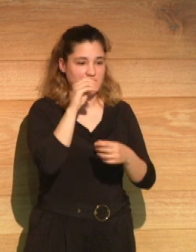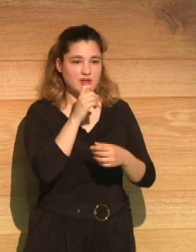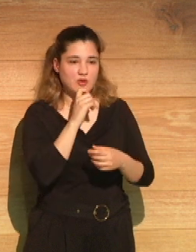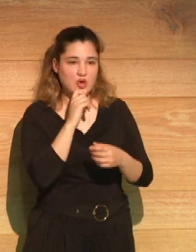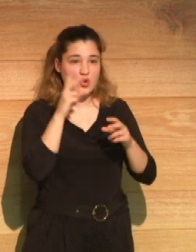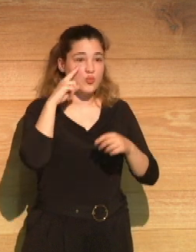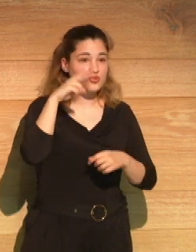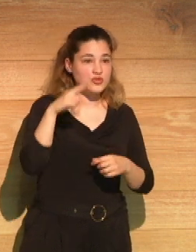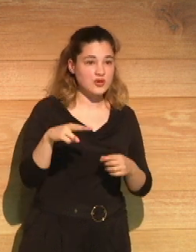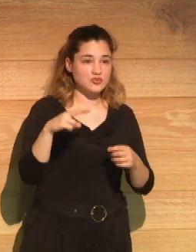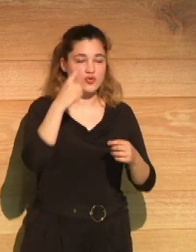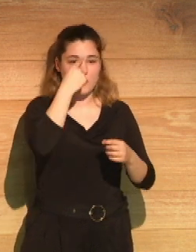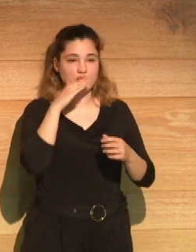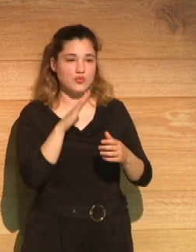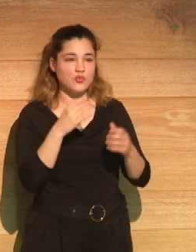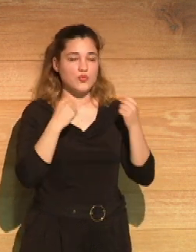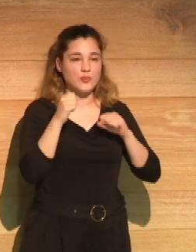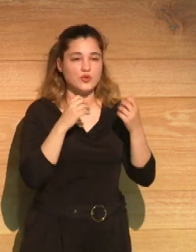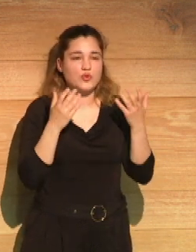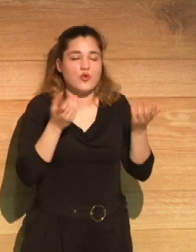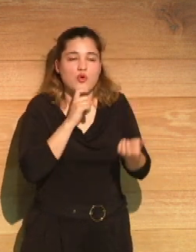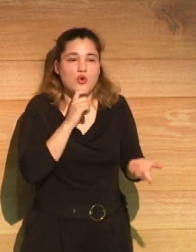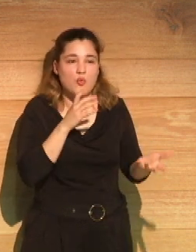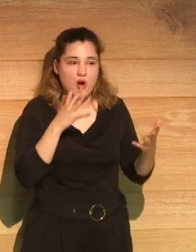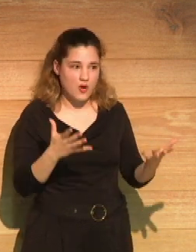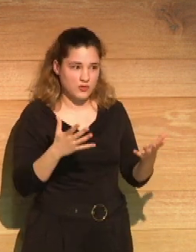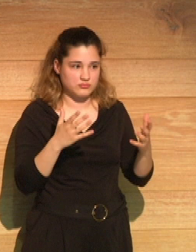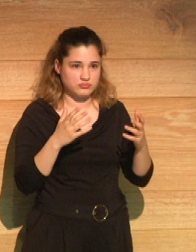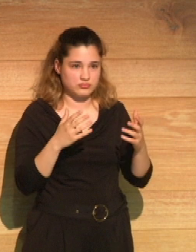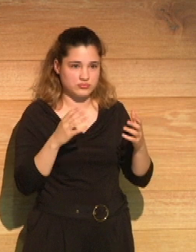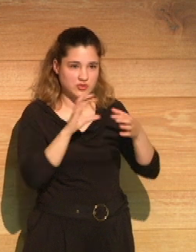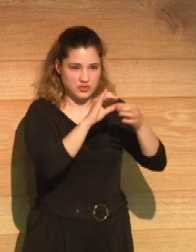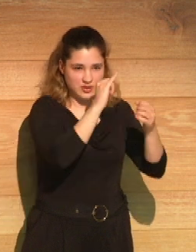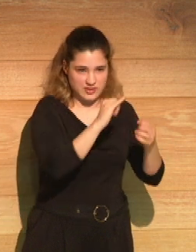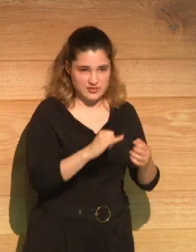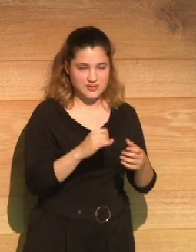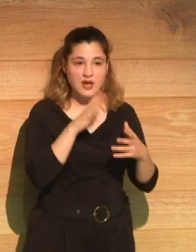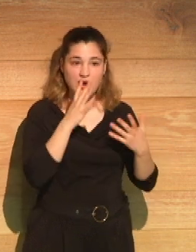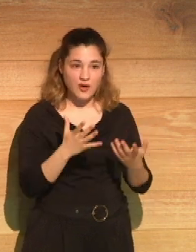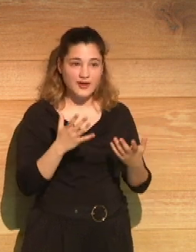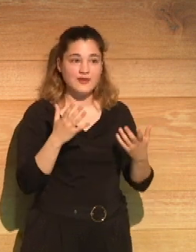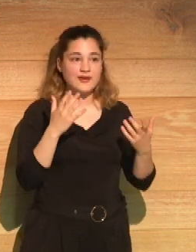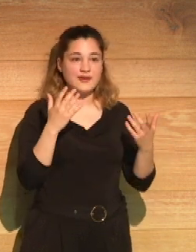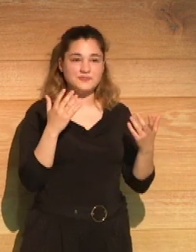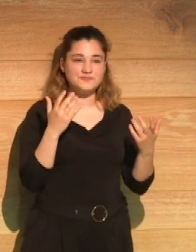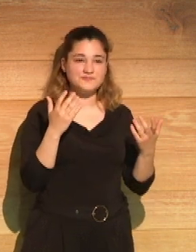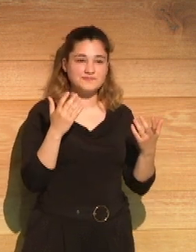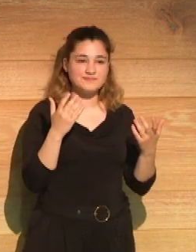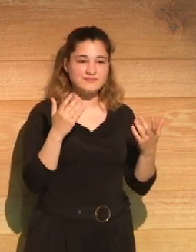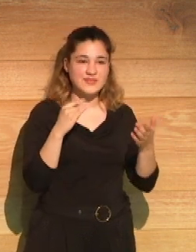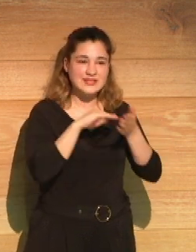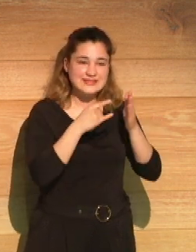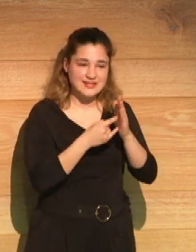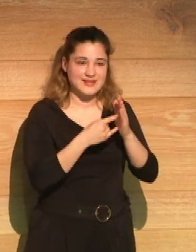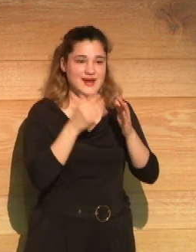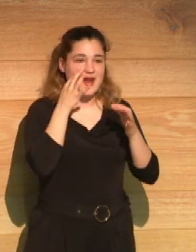museos reaccionar a esta crisis sin precedentes, qué medidas realistas y factibles pueden tomar los